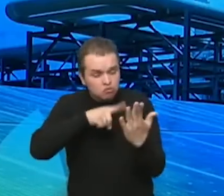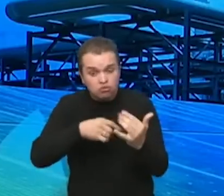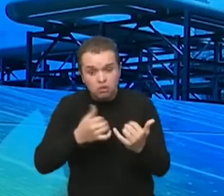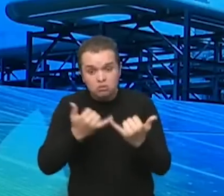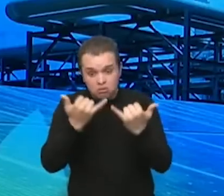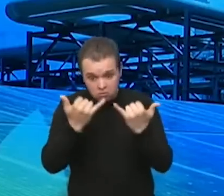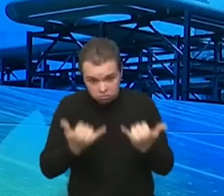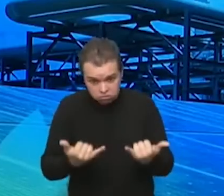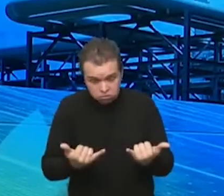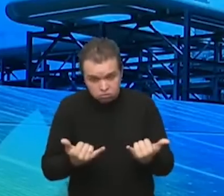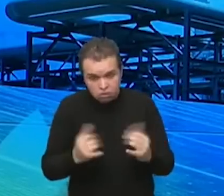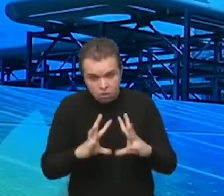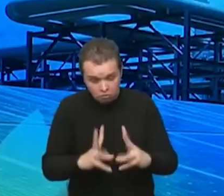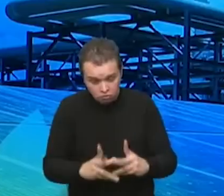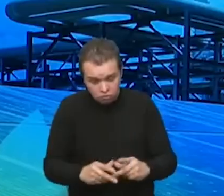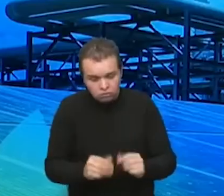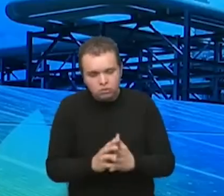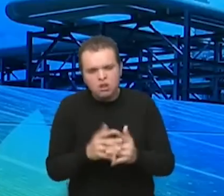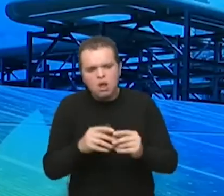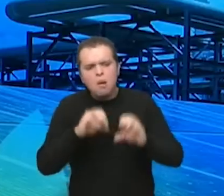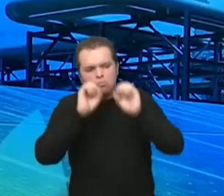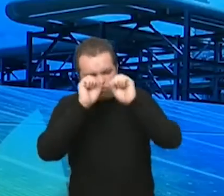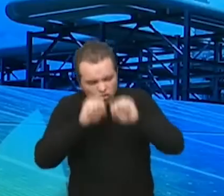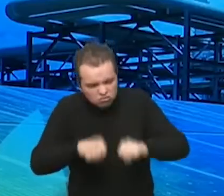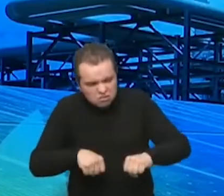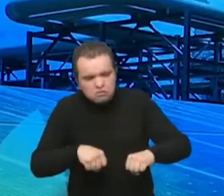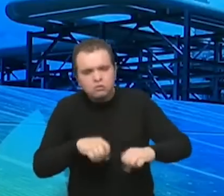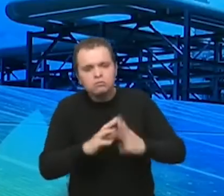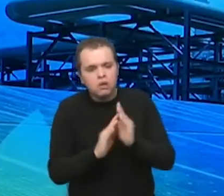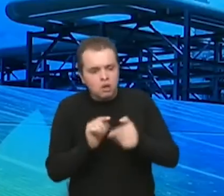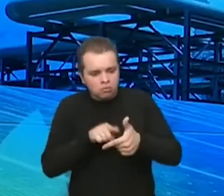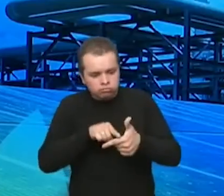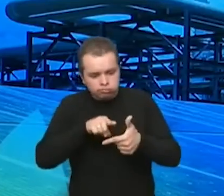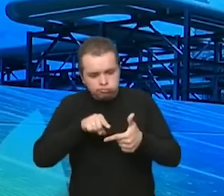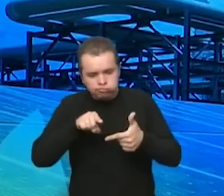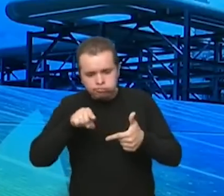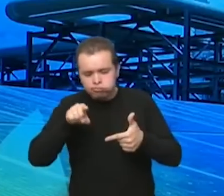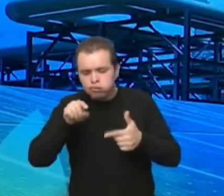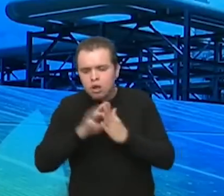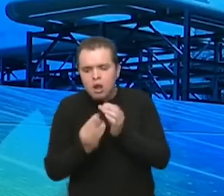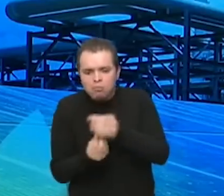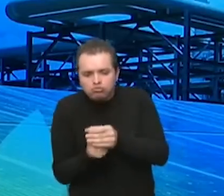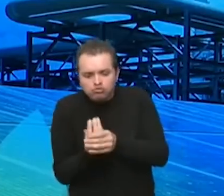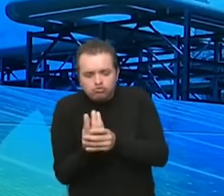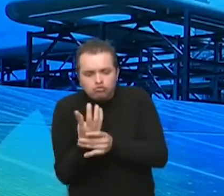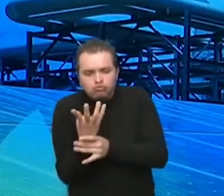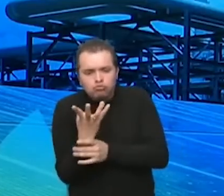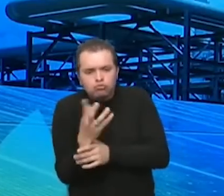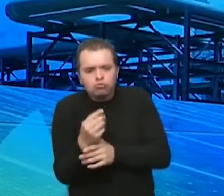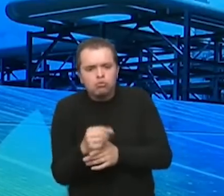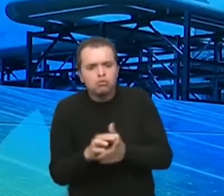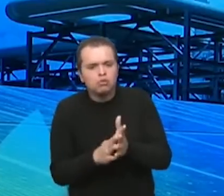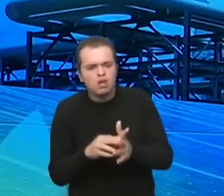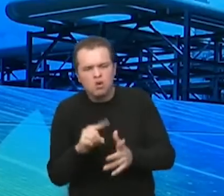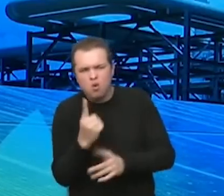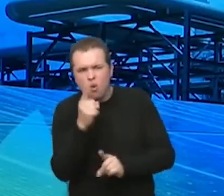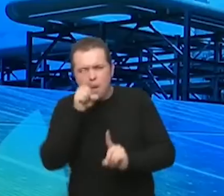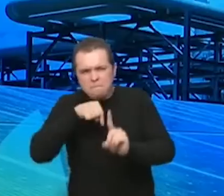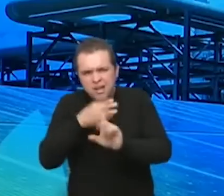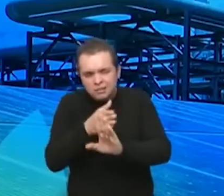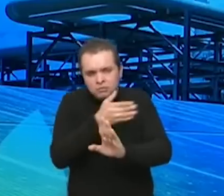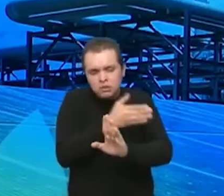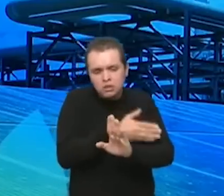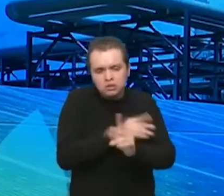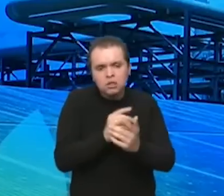actuales la posibilidad de aumentar las reservas y la producción de eso hicimos un anuncio hace un mes